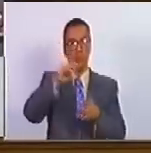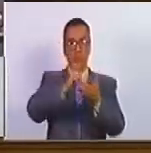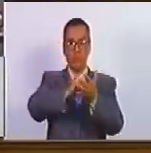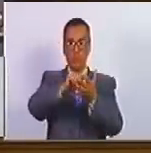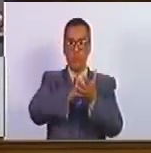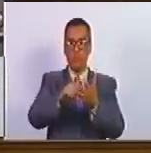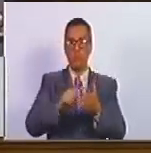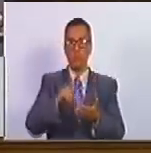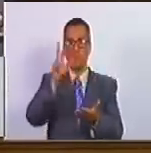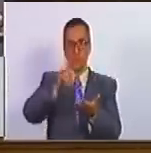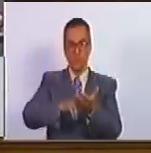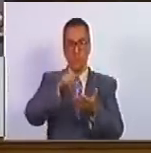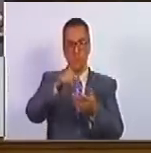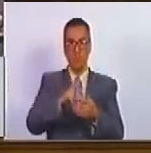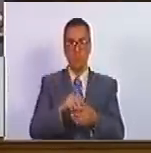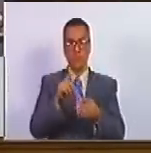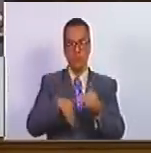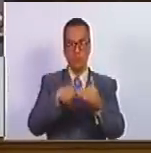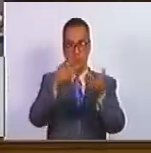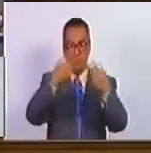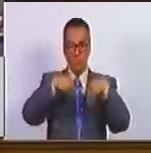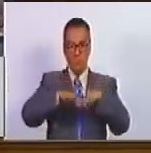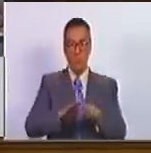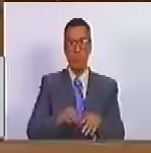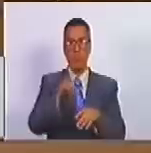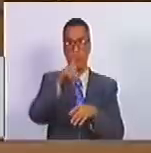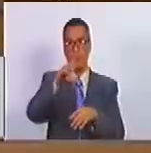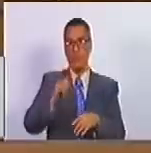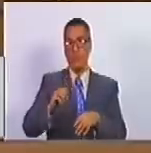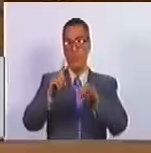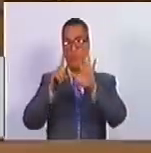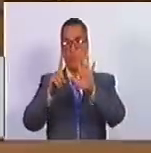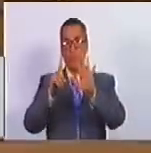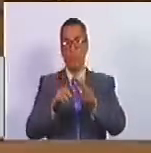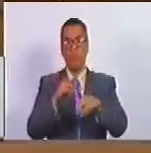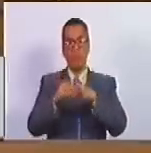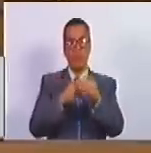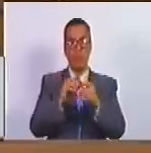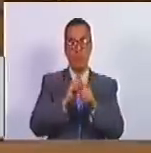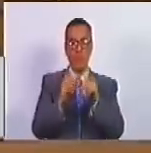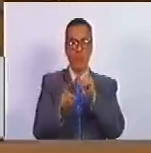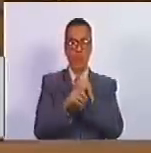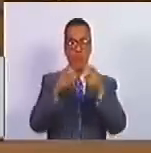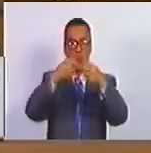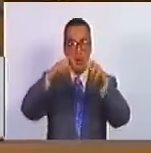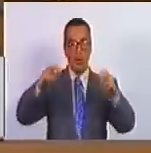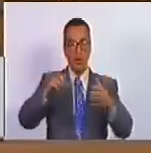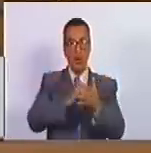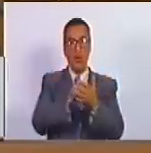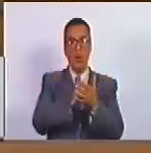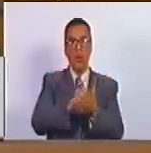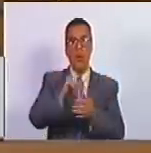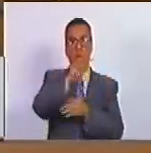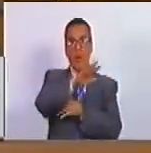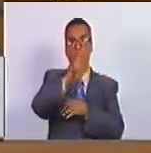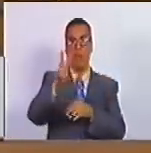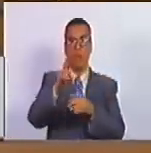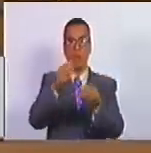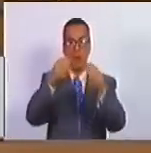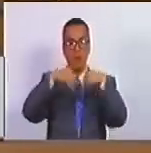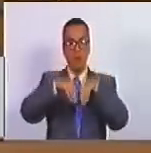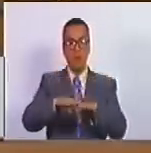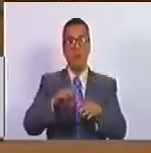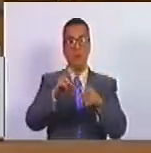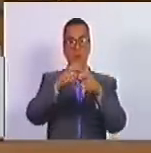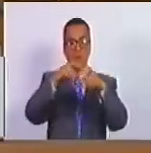artículo. Aprobado. Siguiente. Centésimo décimo sexto. Se propone modificar el epígrafe del artículo 52, que pasa a ser